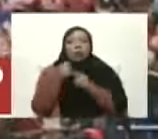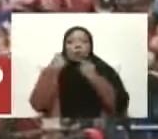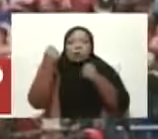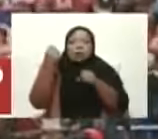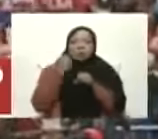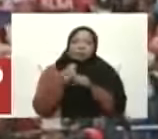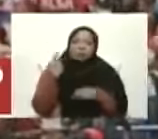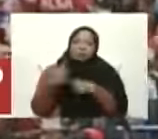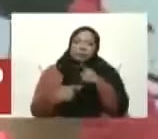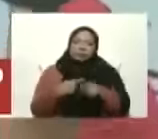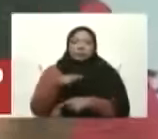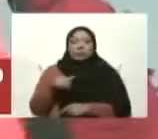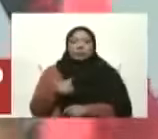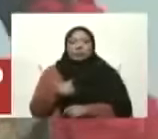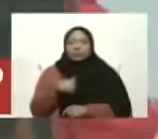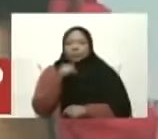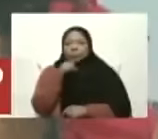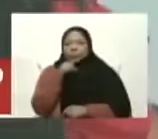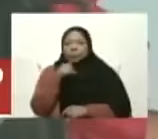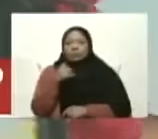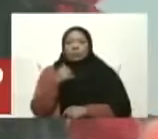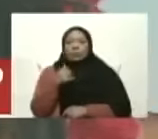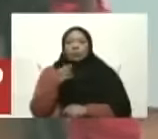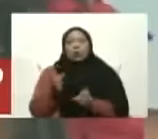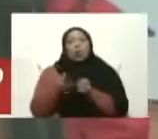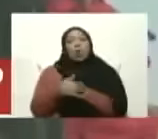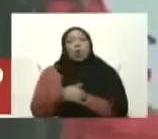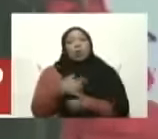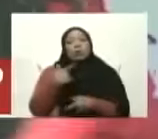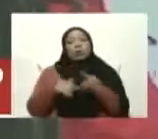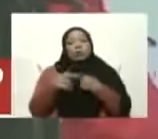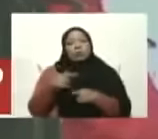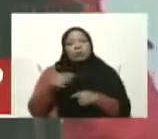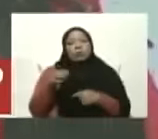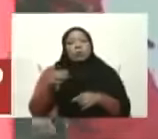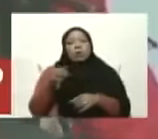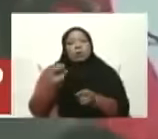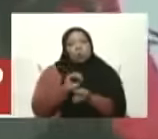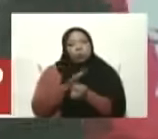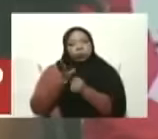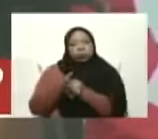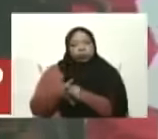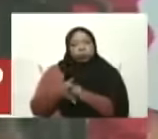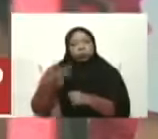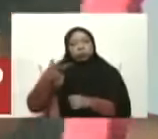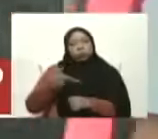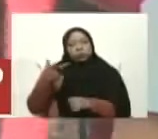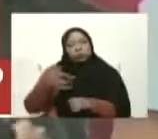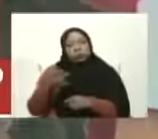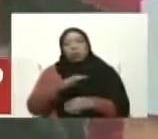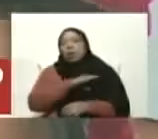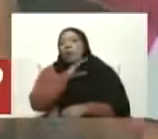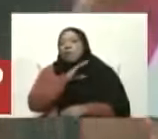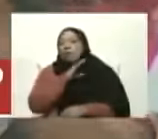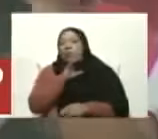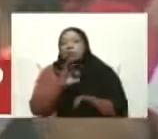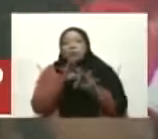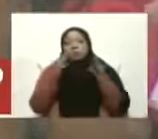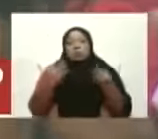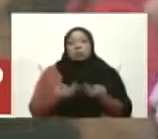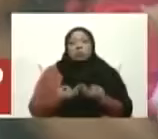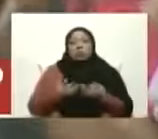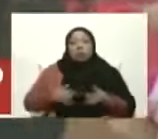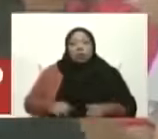calle, que nos salvaron, nos guardaron del COVID-19 sin importarle si se enfermaban su familia, sus